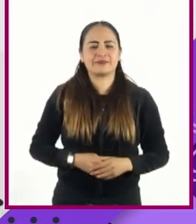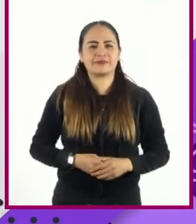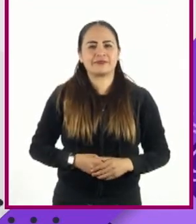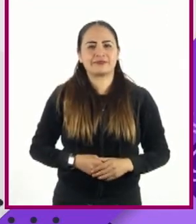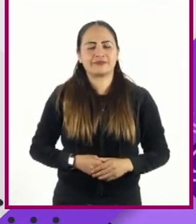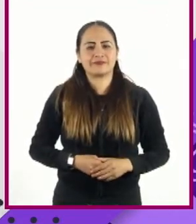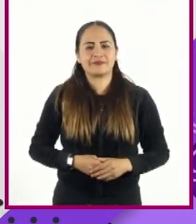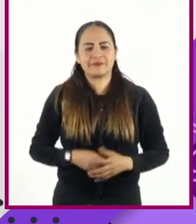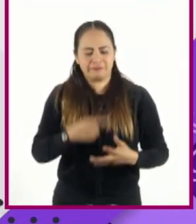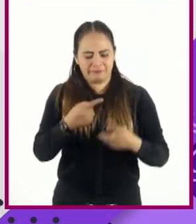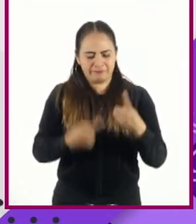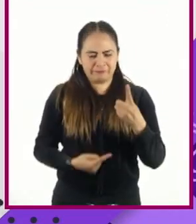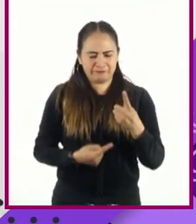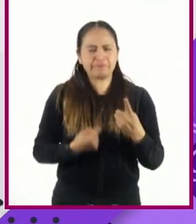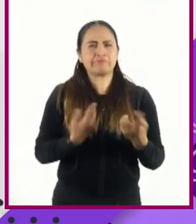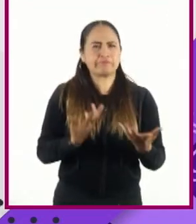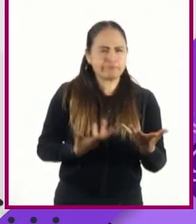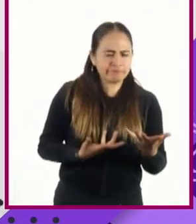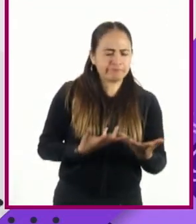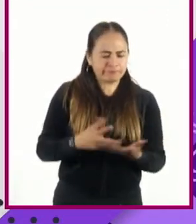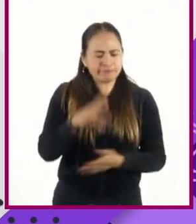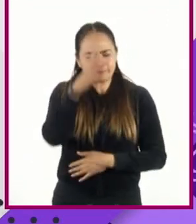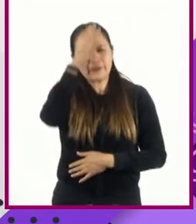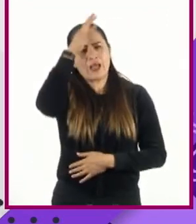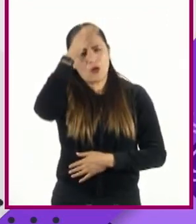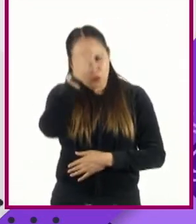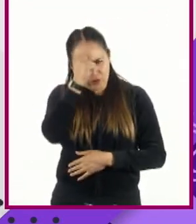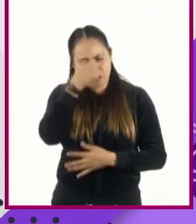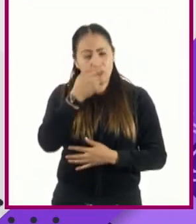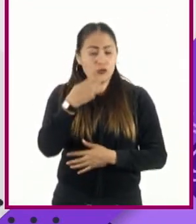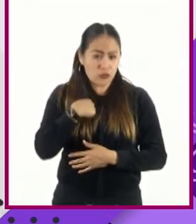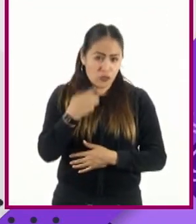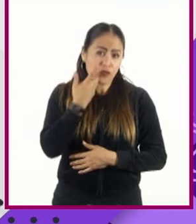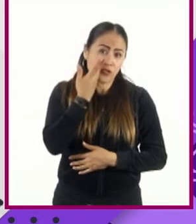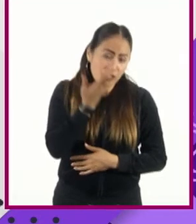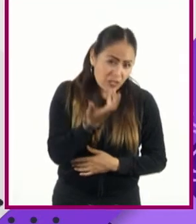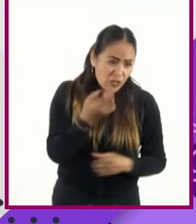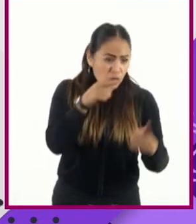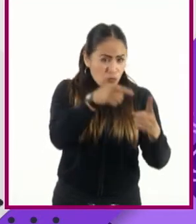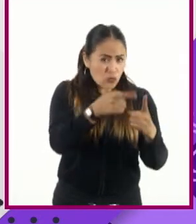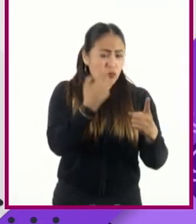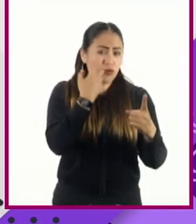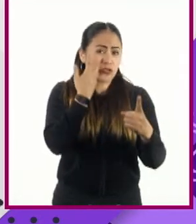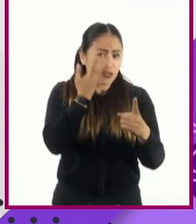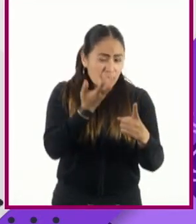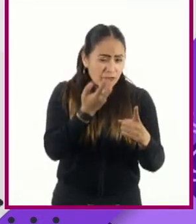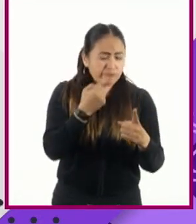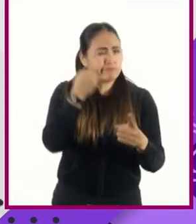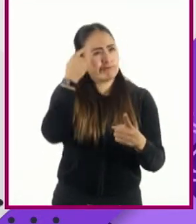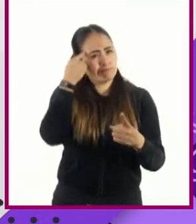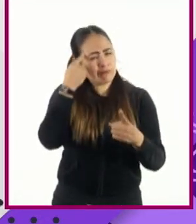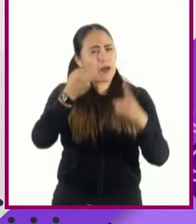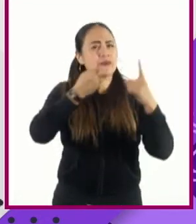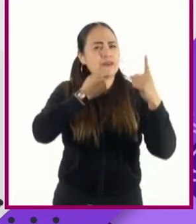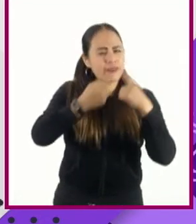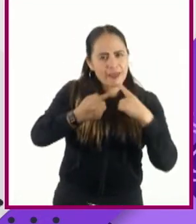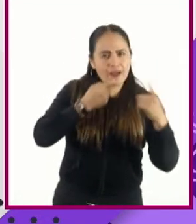Negociación. Ceder y obtener lo que se desea buscando la justicia y que todas y todos